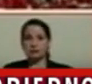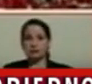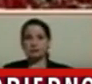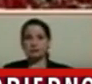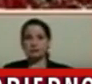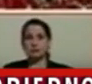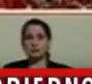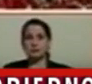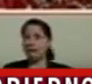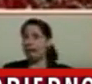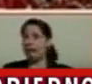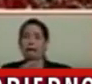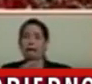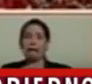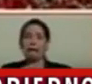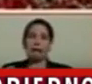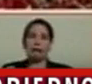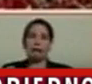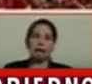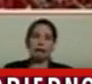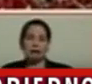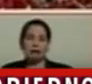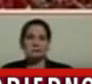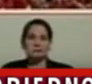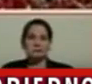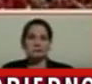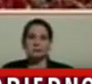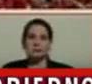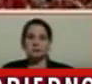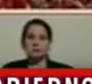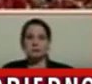Estaban chorreados, como dice aquí el pueblo.